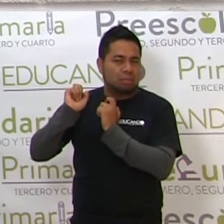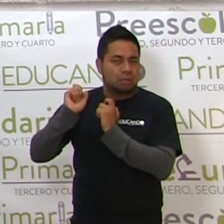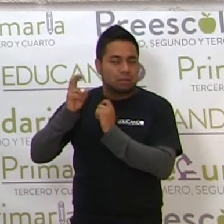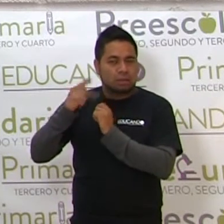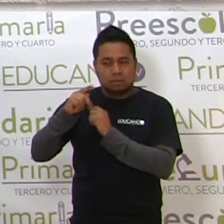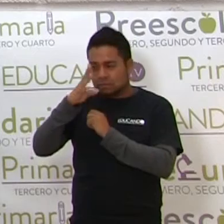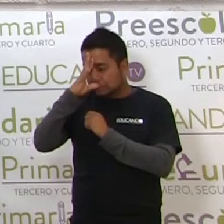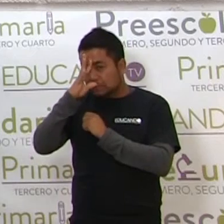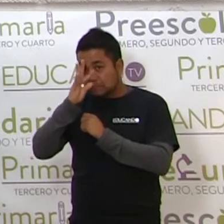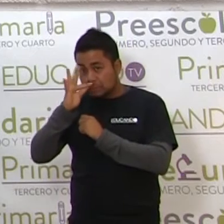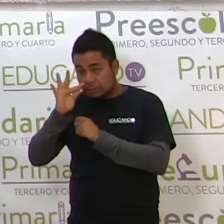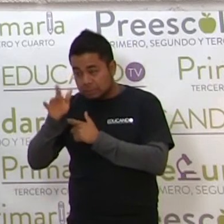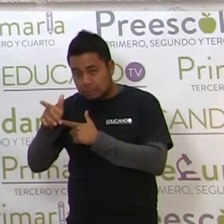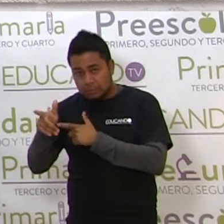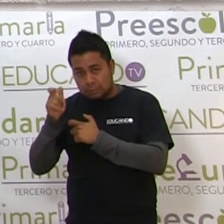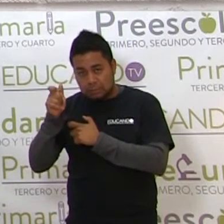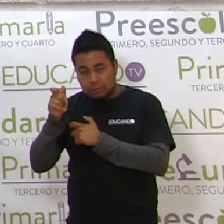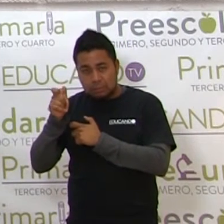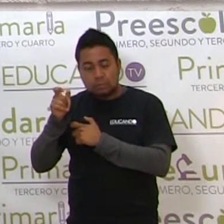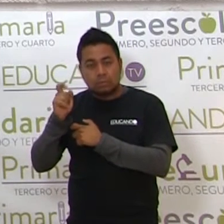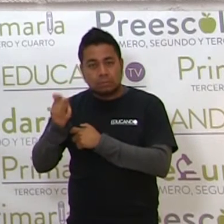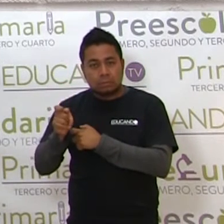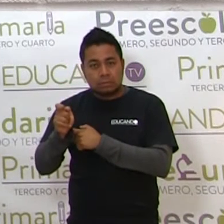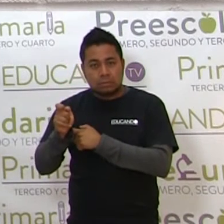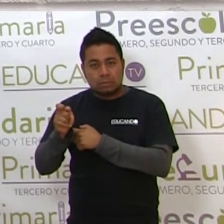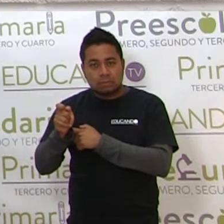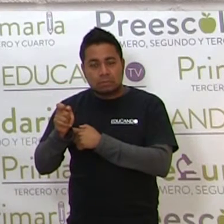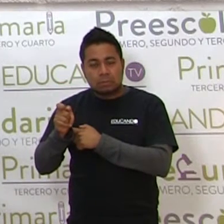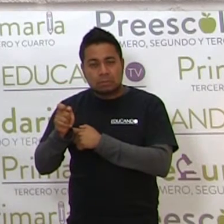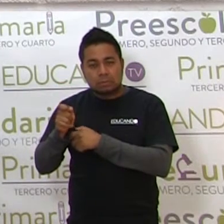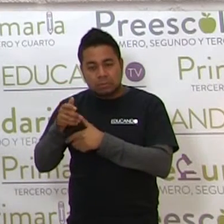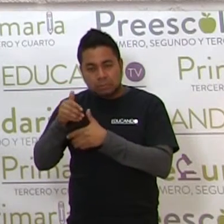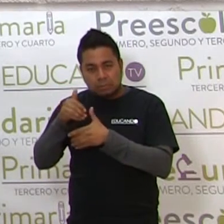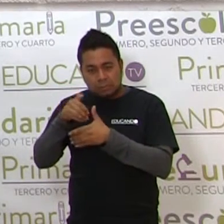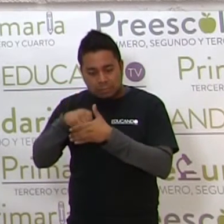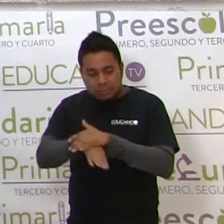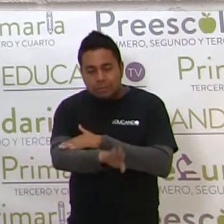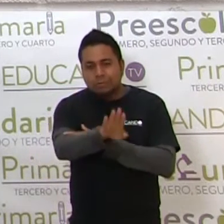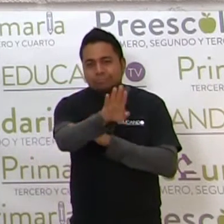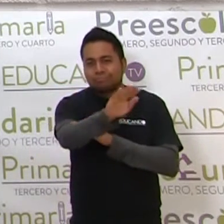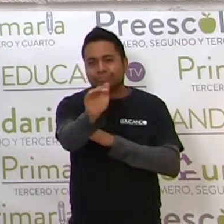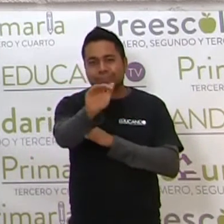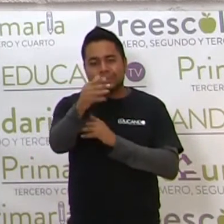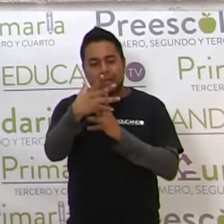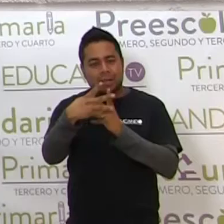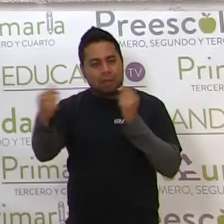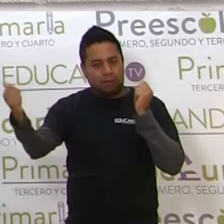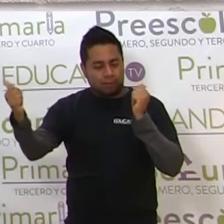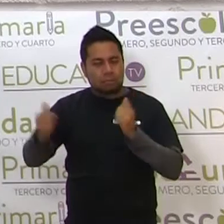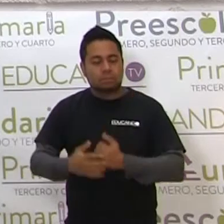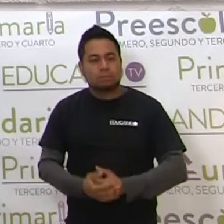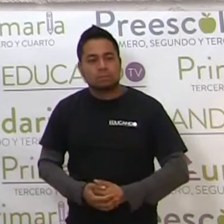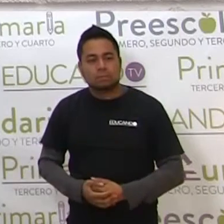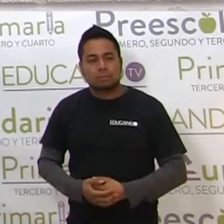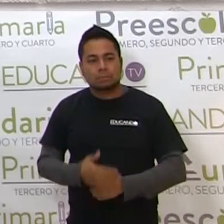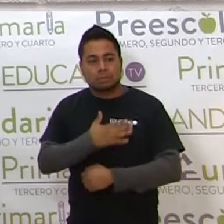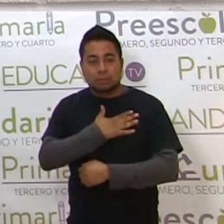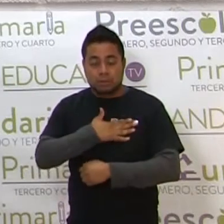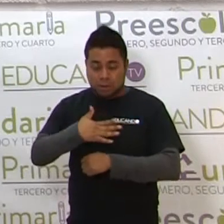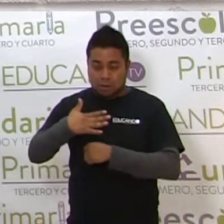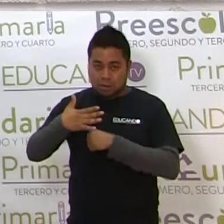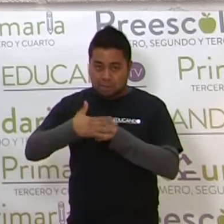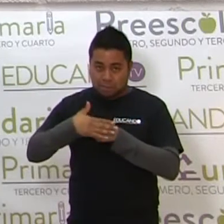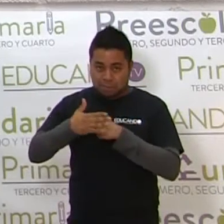zorra que con el rabo entre las piernas se internó en el bosque Y bueno en una siguiente